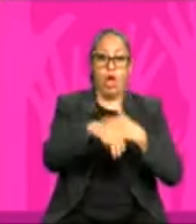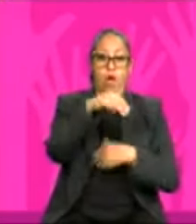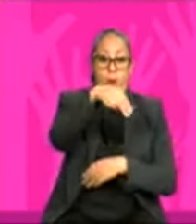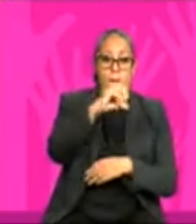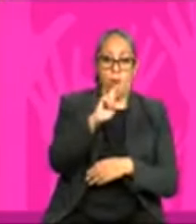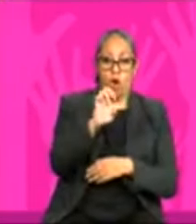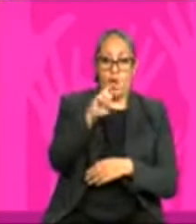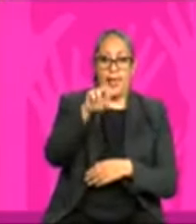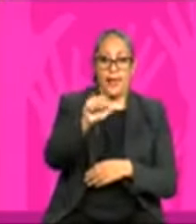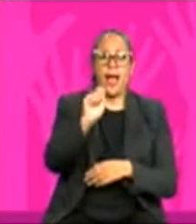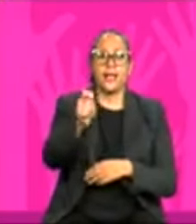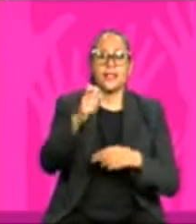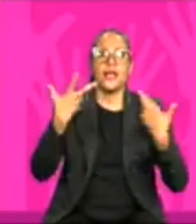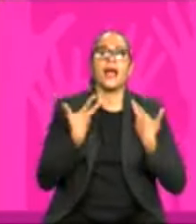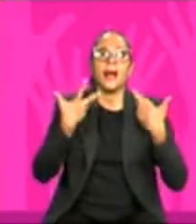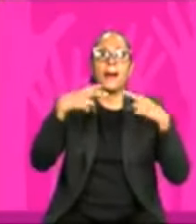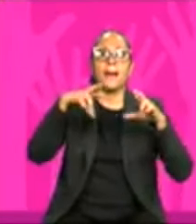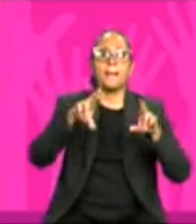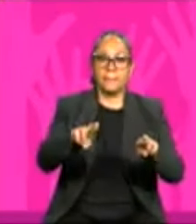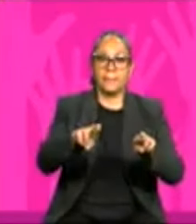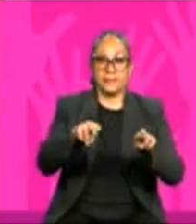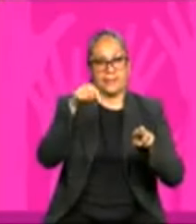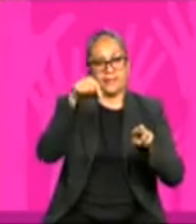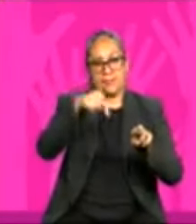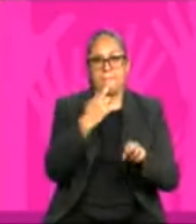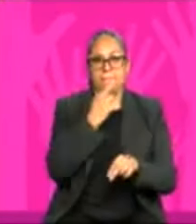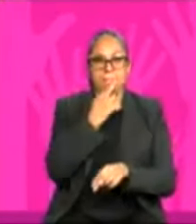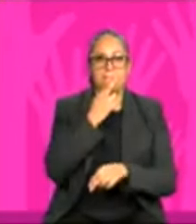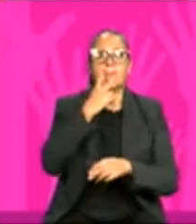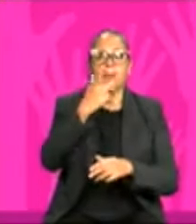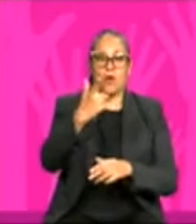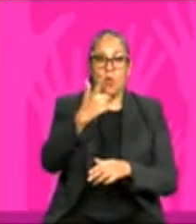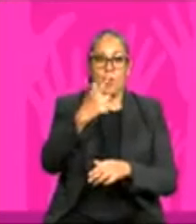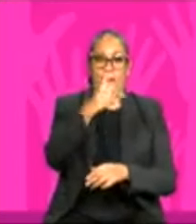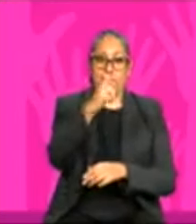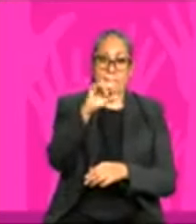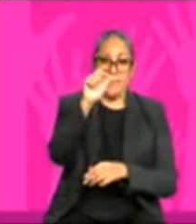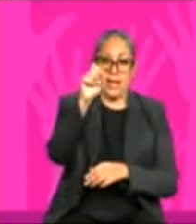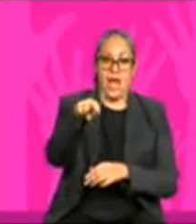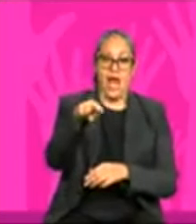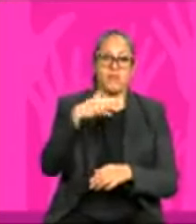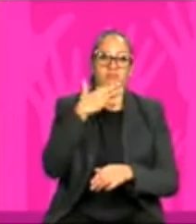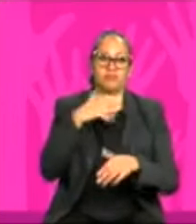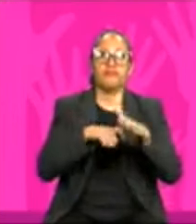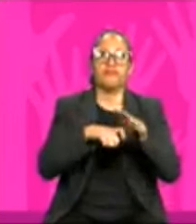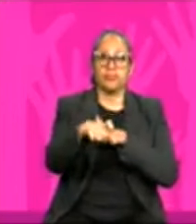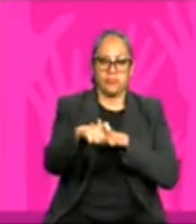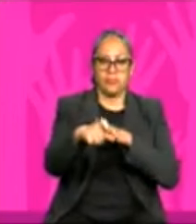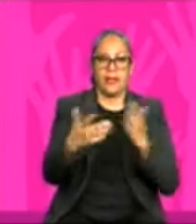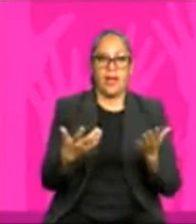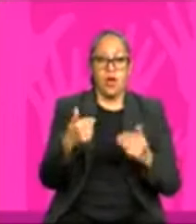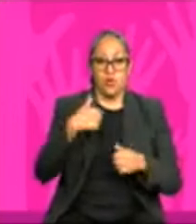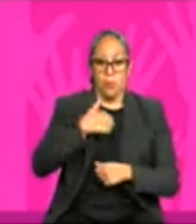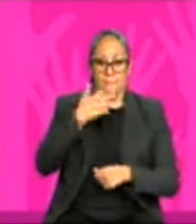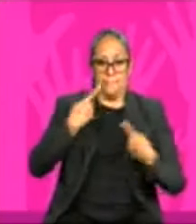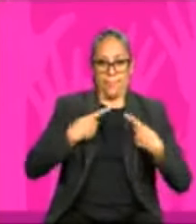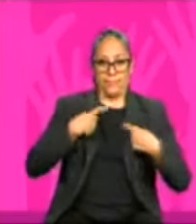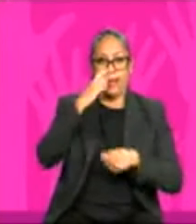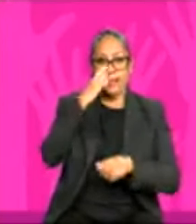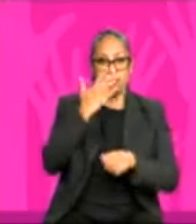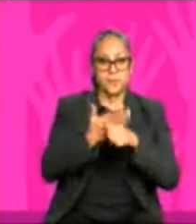la transformación. El PRIAN representa la corrupción. Soy una persona responsable